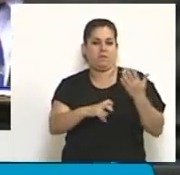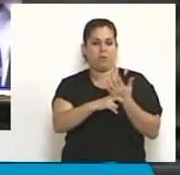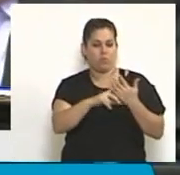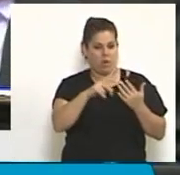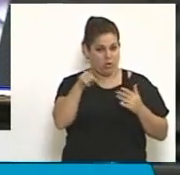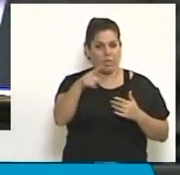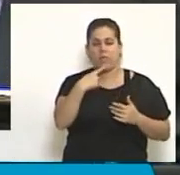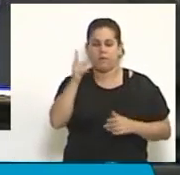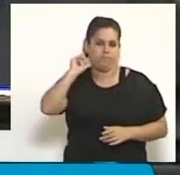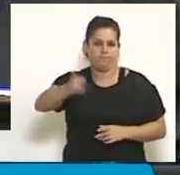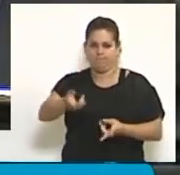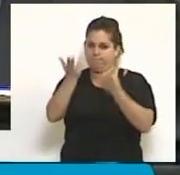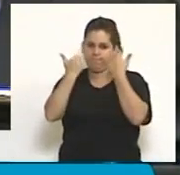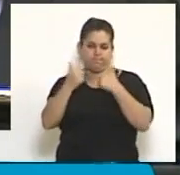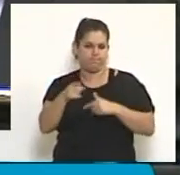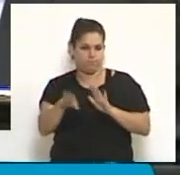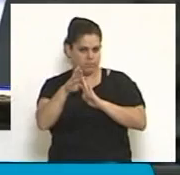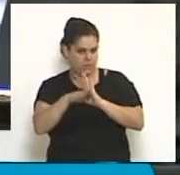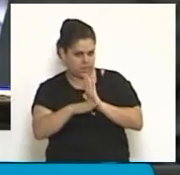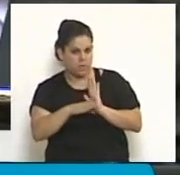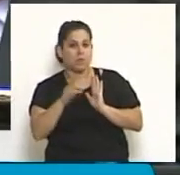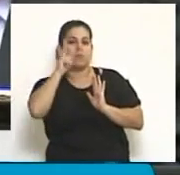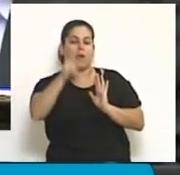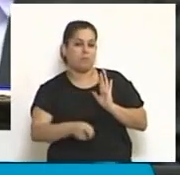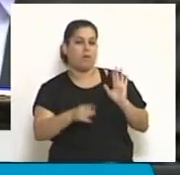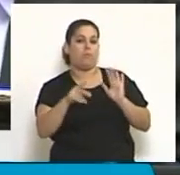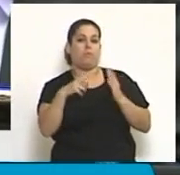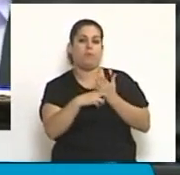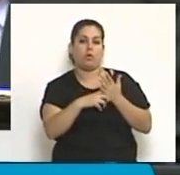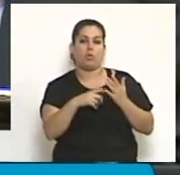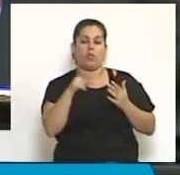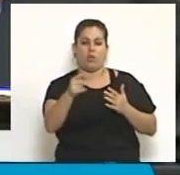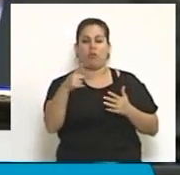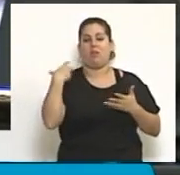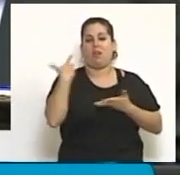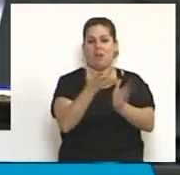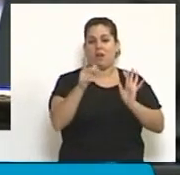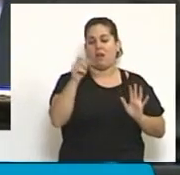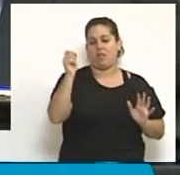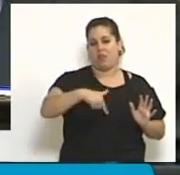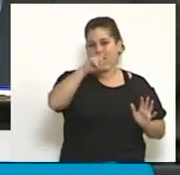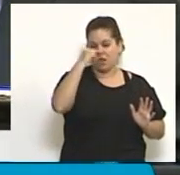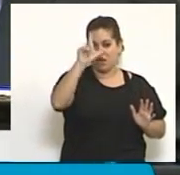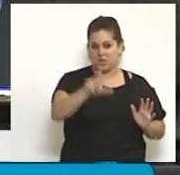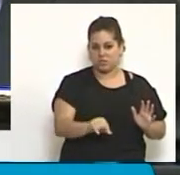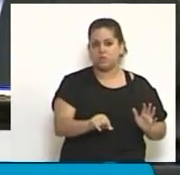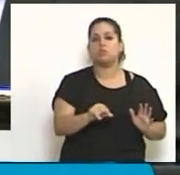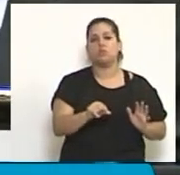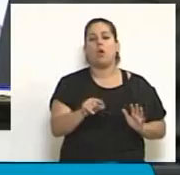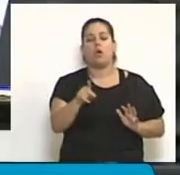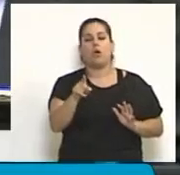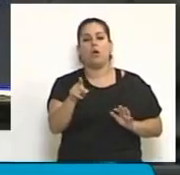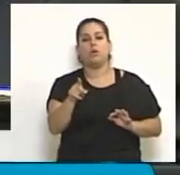el proyecto prevé la designación de parte del Procurador General de la Nación de los directores generales, cuyas atribuciones se desprende del